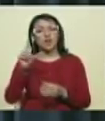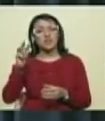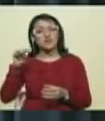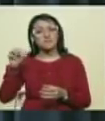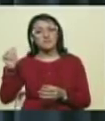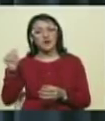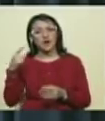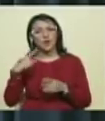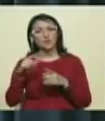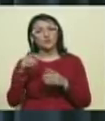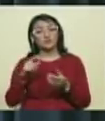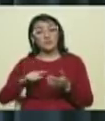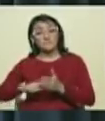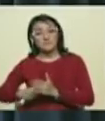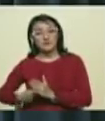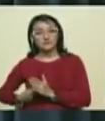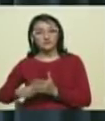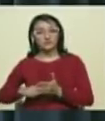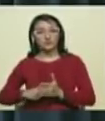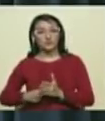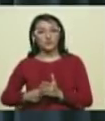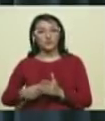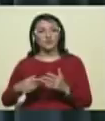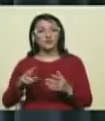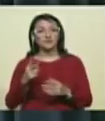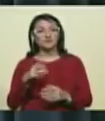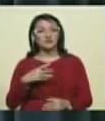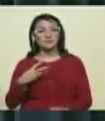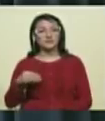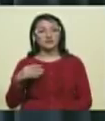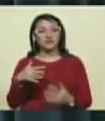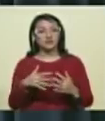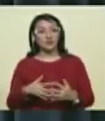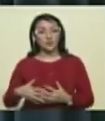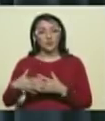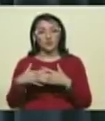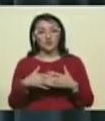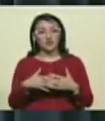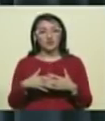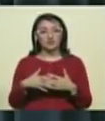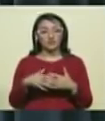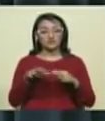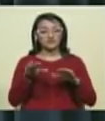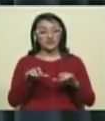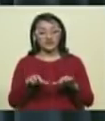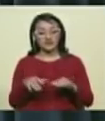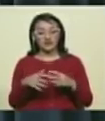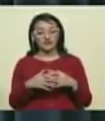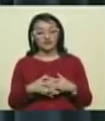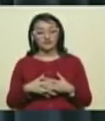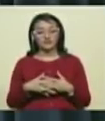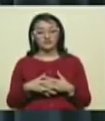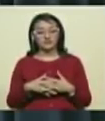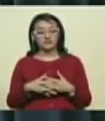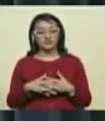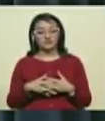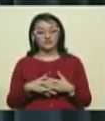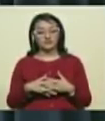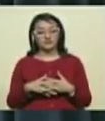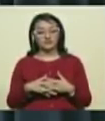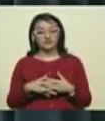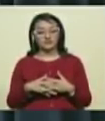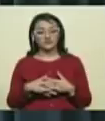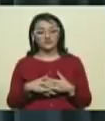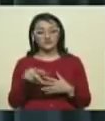que recibieron la presión extrema del vicepresidente de los Estados Unidos, del secretario de Estado Mike Pompeo y